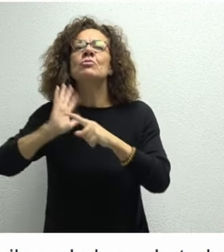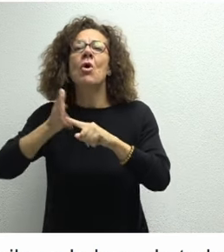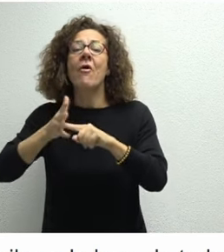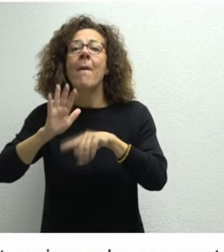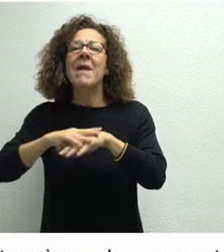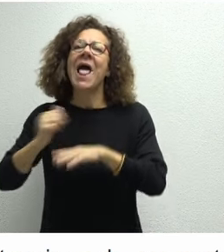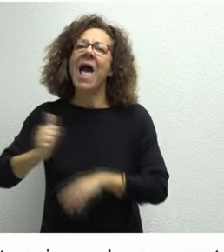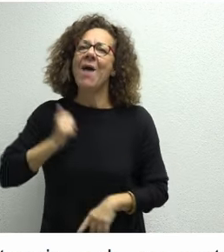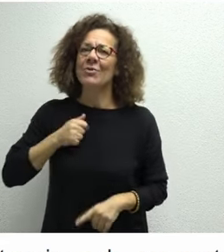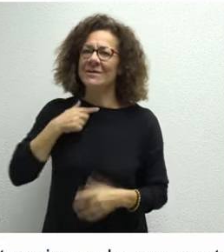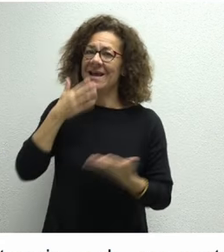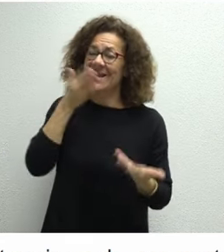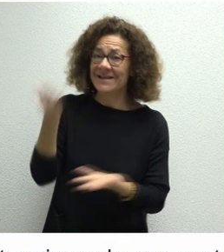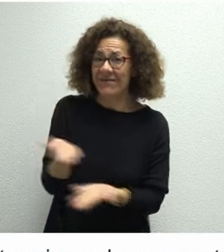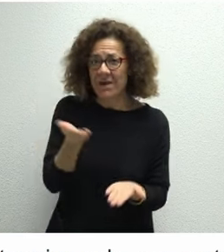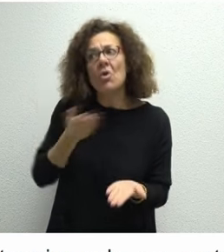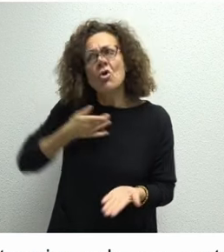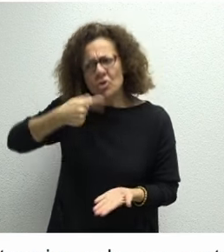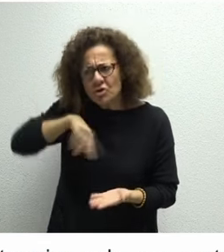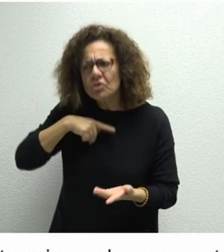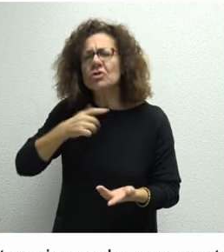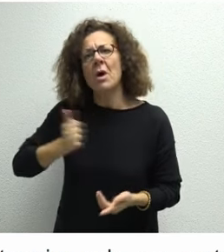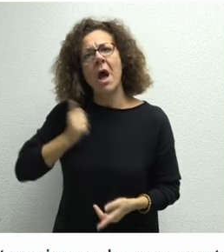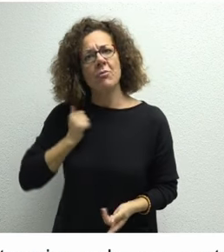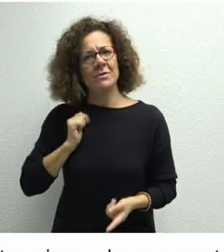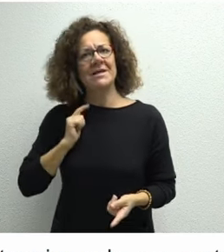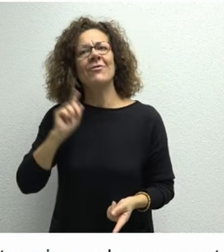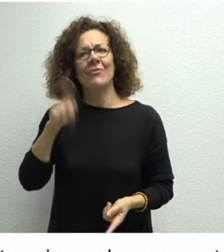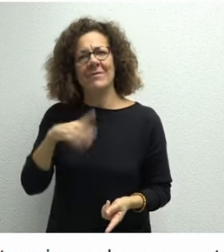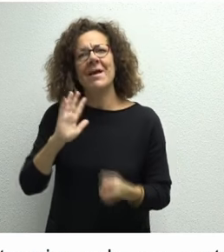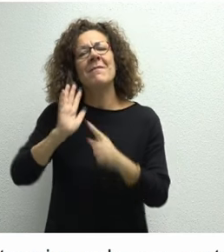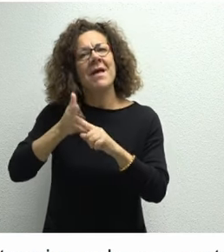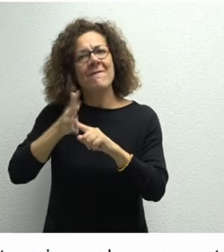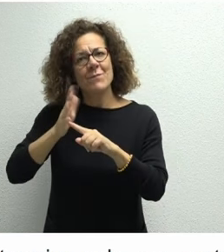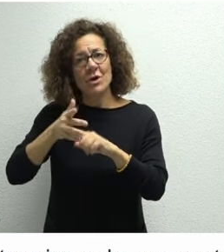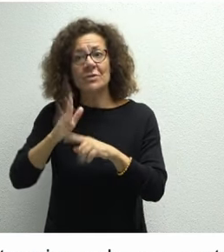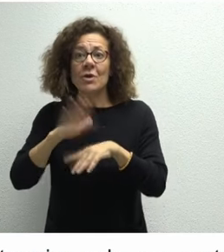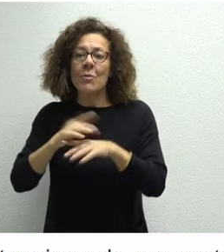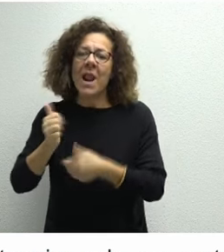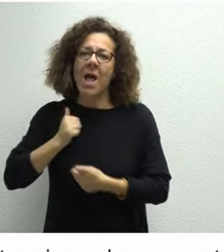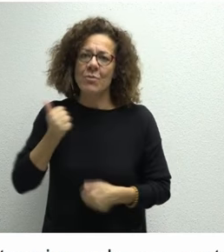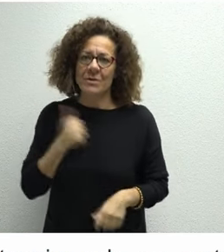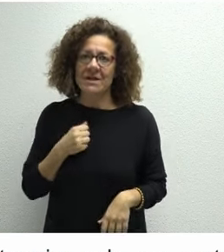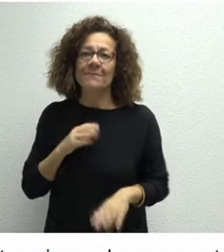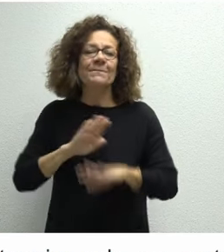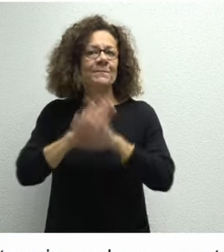las circunstancias que ha explicado Mati que son complicadas en Andalucía vale muchas gracias